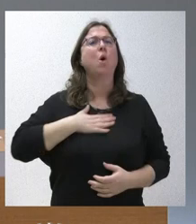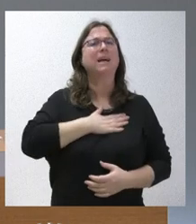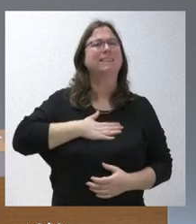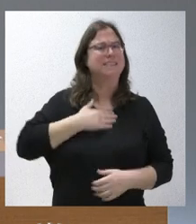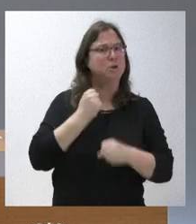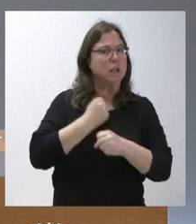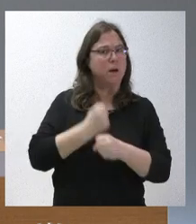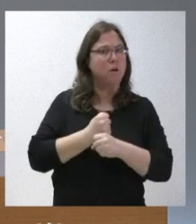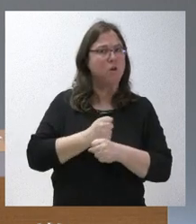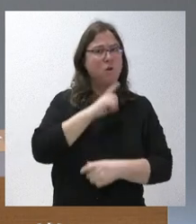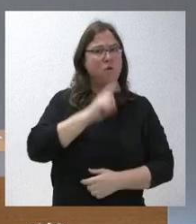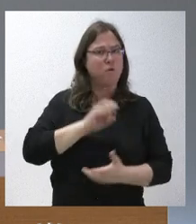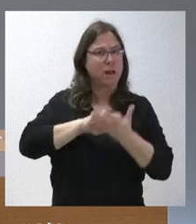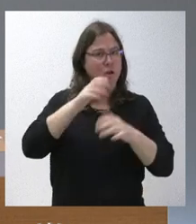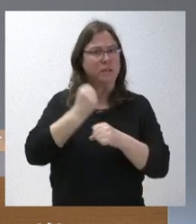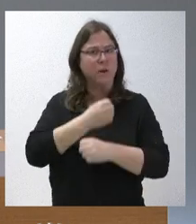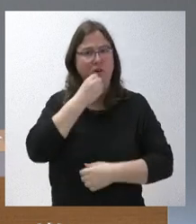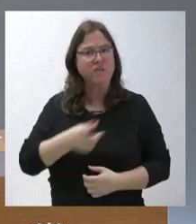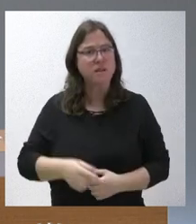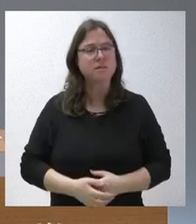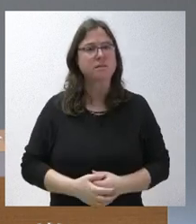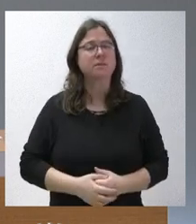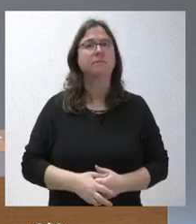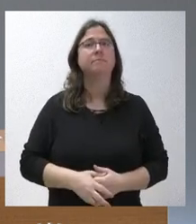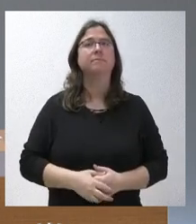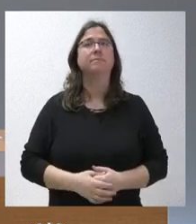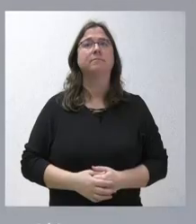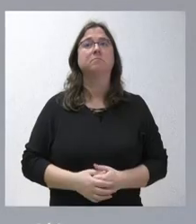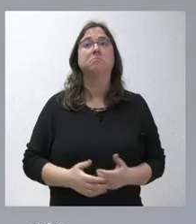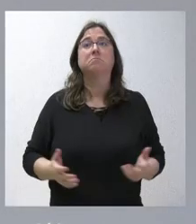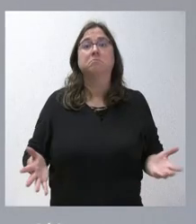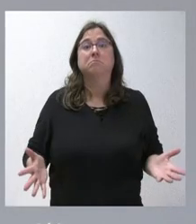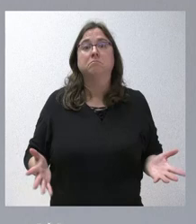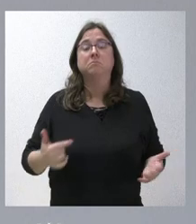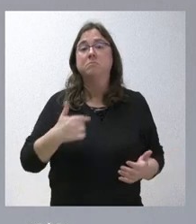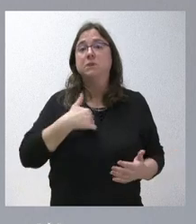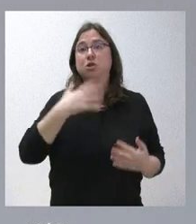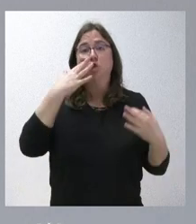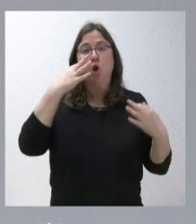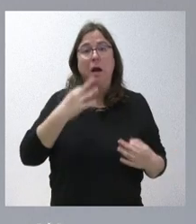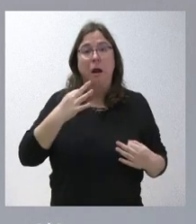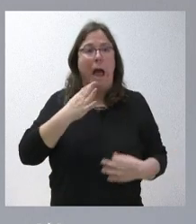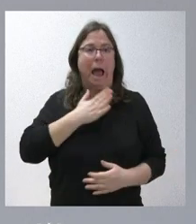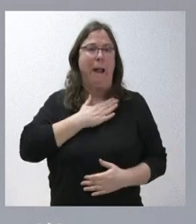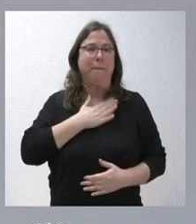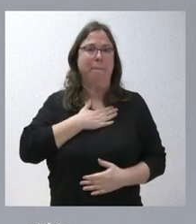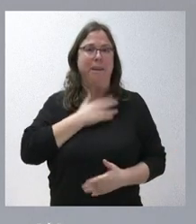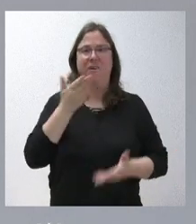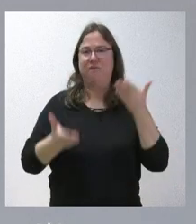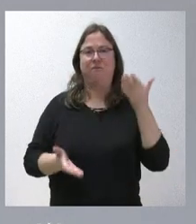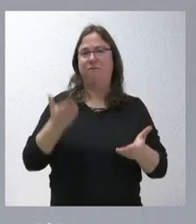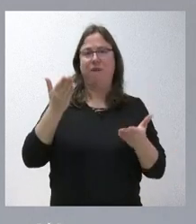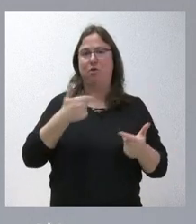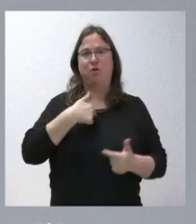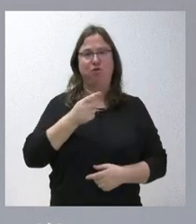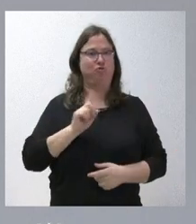que se Está realizando en la fundación Castilla León yo creo que a nosotros no nos corresponde esa valoración